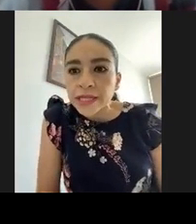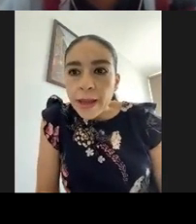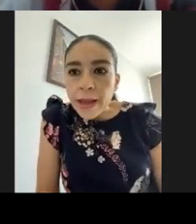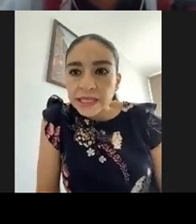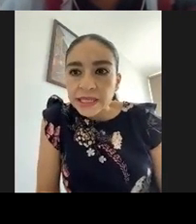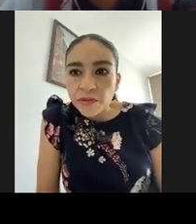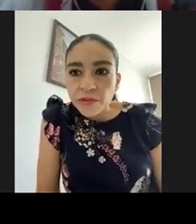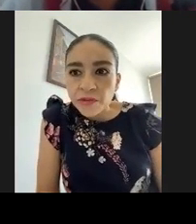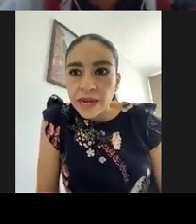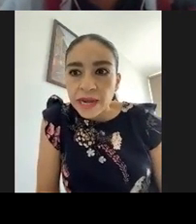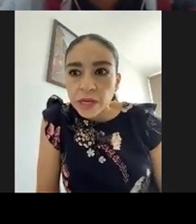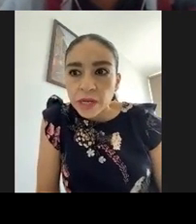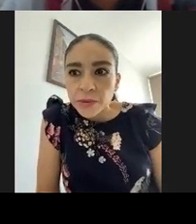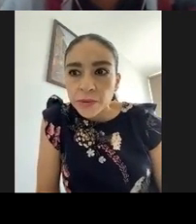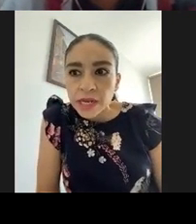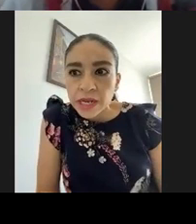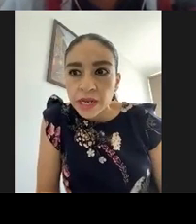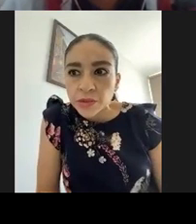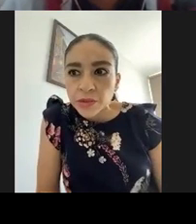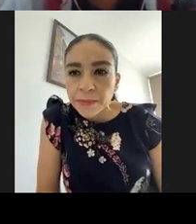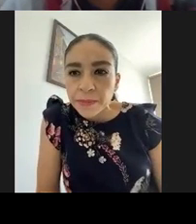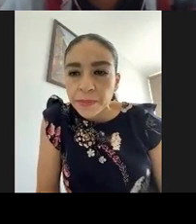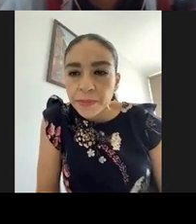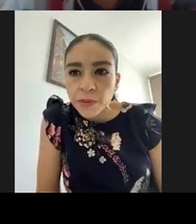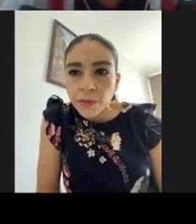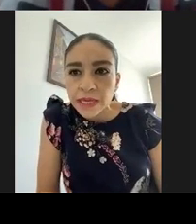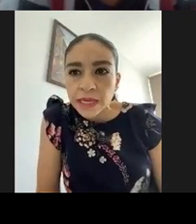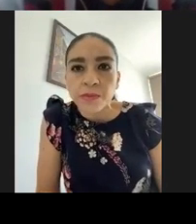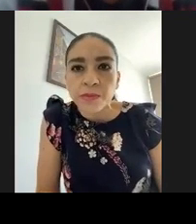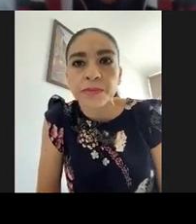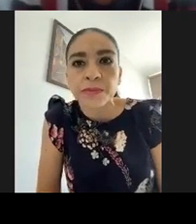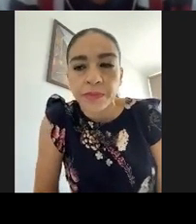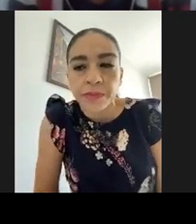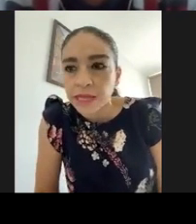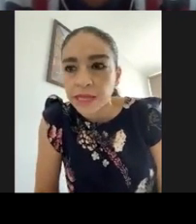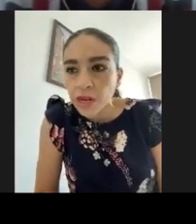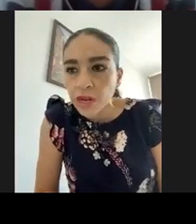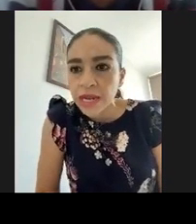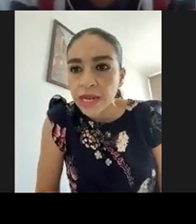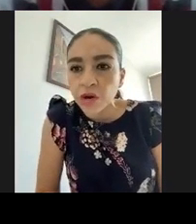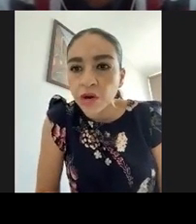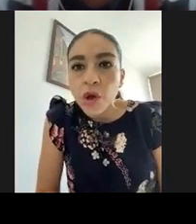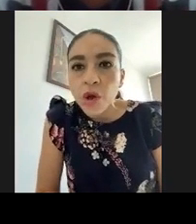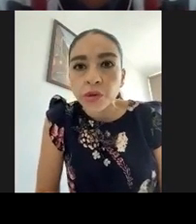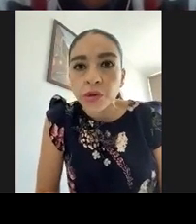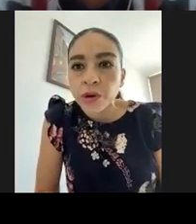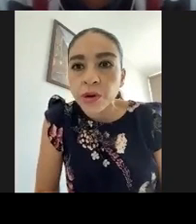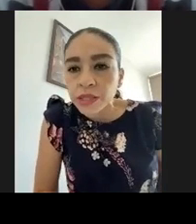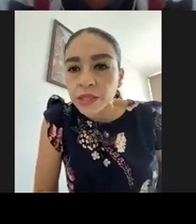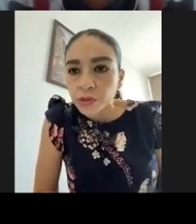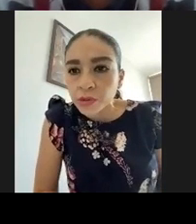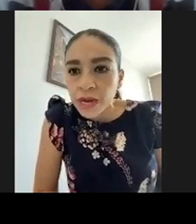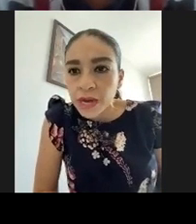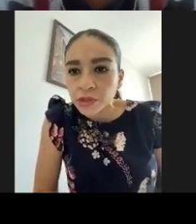3, presentación final y en su caso aprobación de la segunda etapa del plan de movilidad del municipio de Tepatitlán de Morelos, Jalisco. Punto número 4,